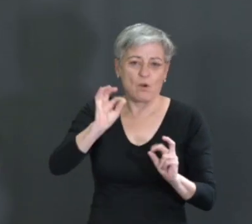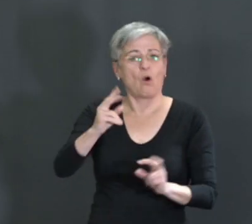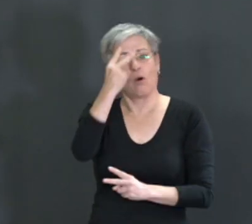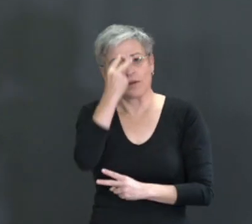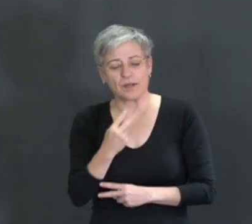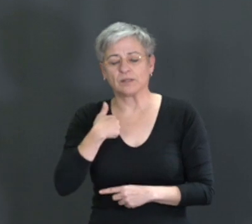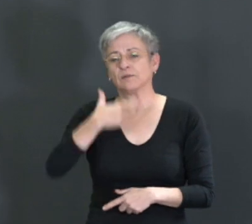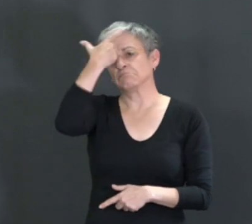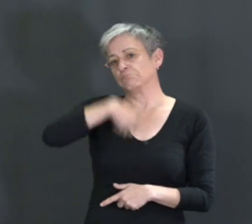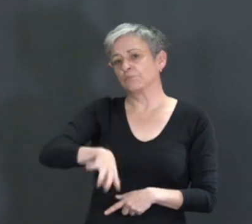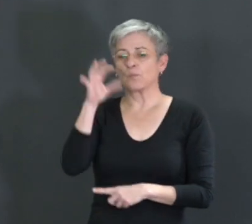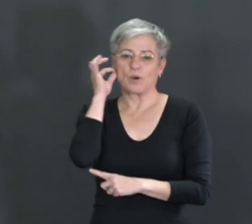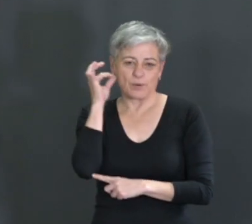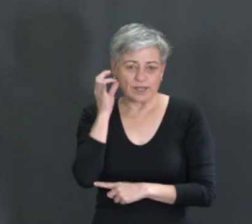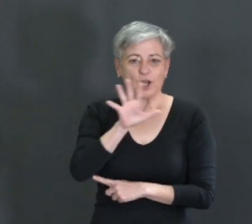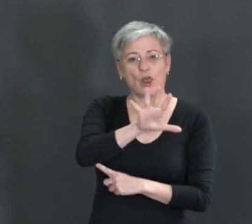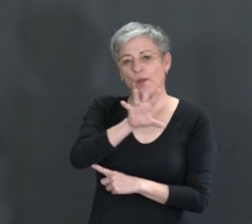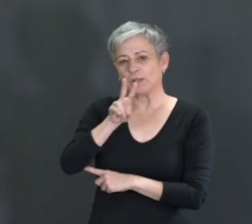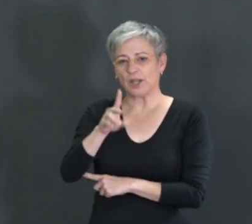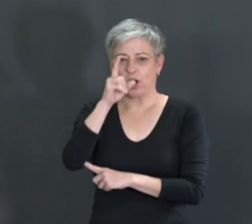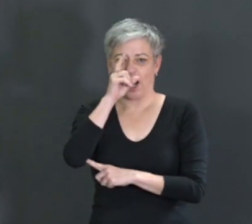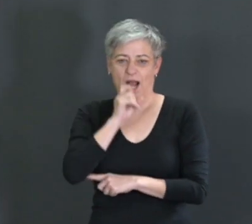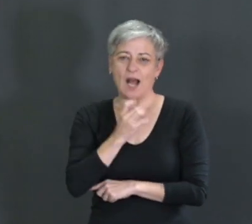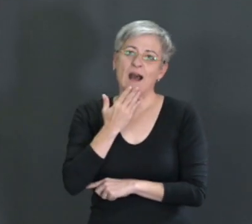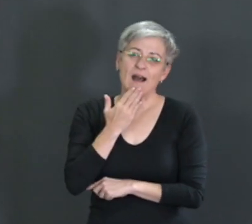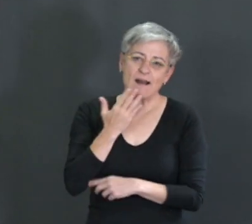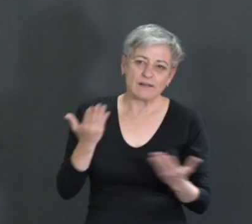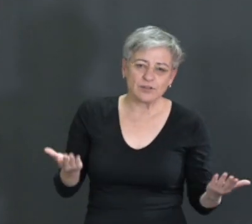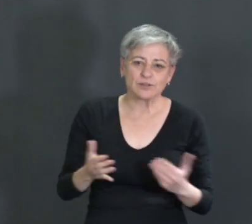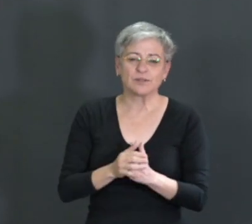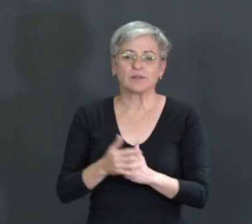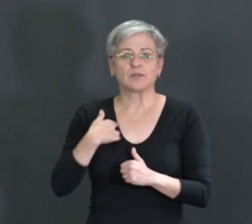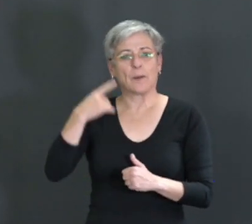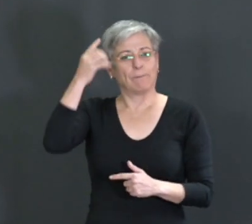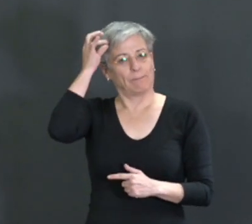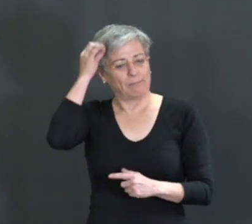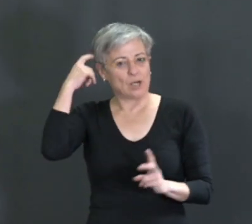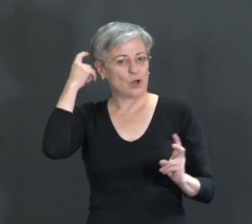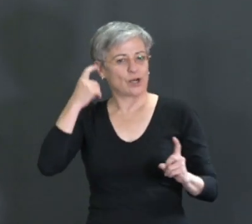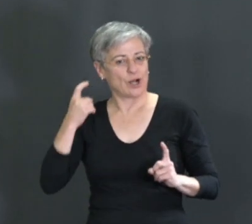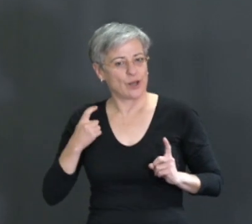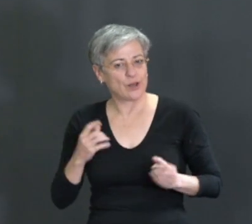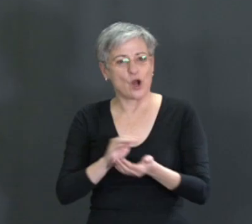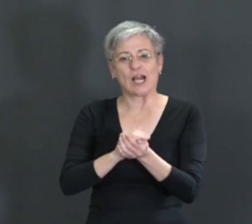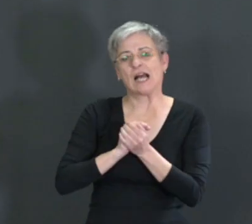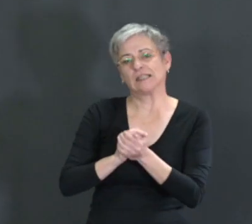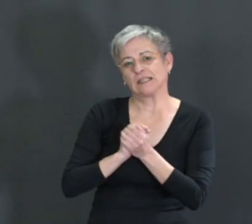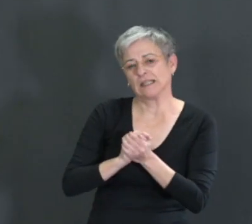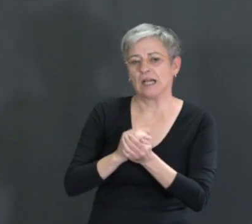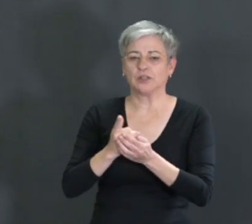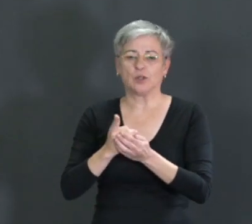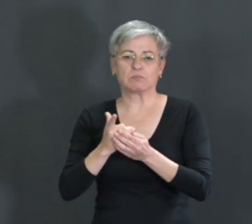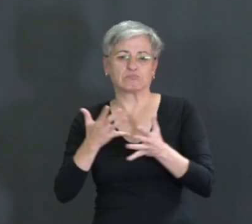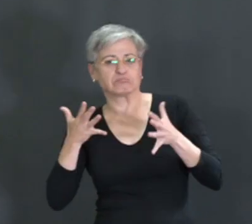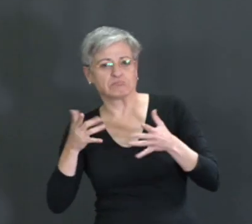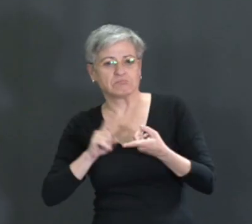una mujer de 52 años, pelo rizado, castaño cobrizo, y